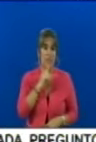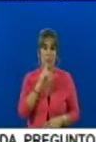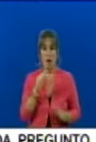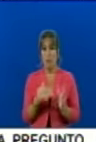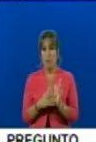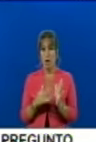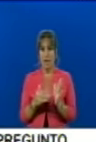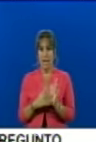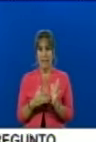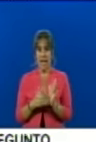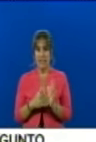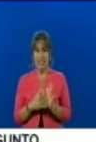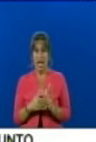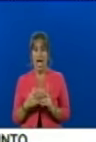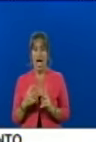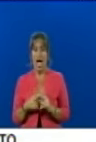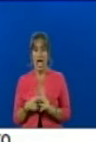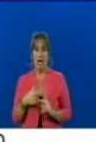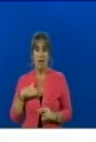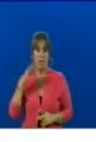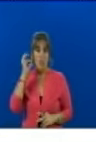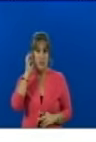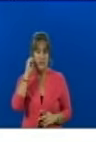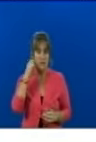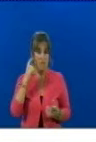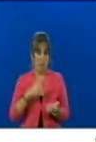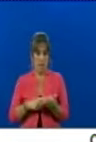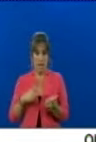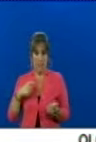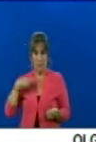tarde, la secretaria y nosotros estuvimos